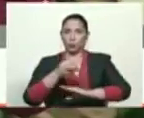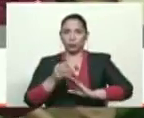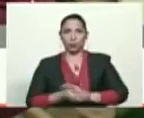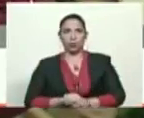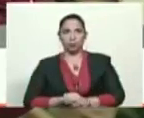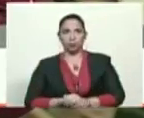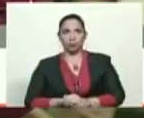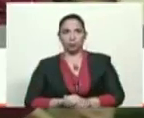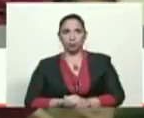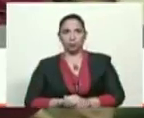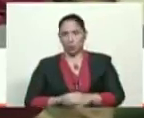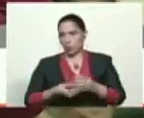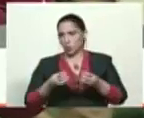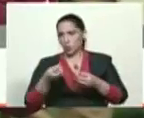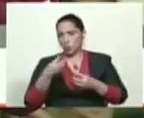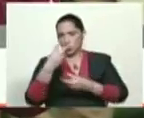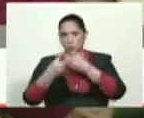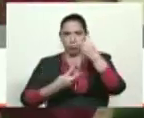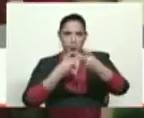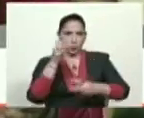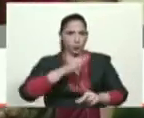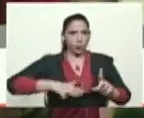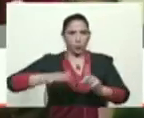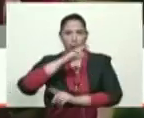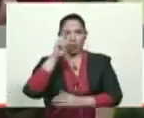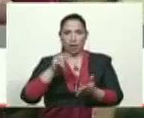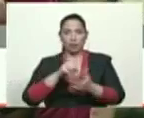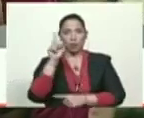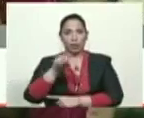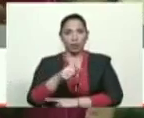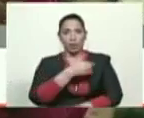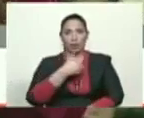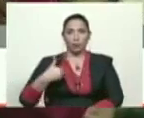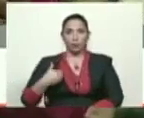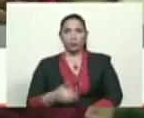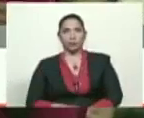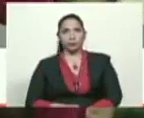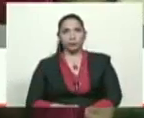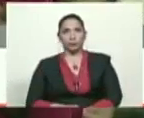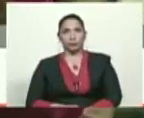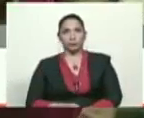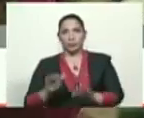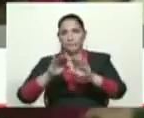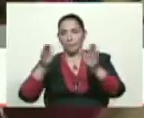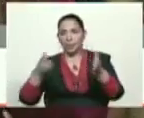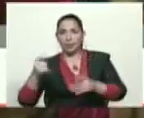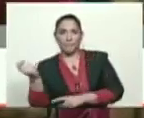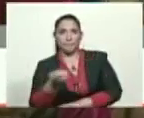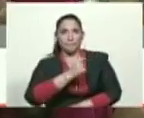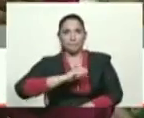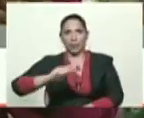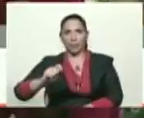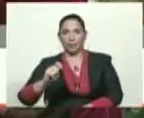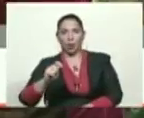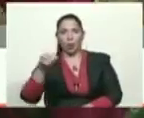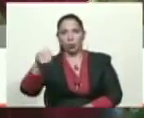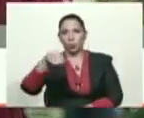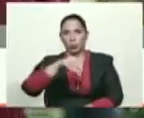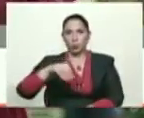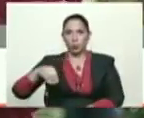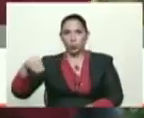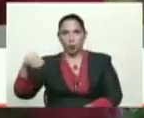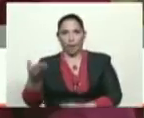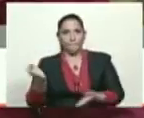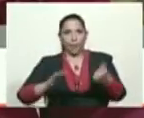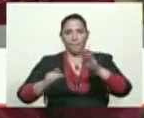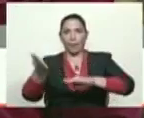a todo el territorio nacional y nosotros también tenemos presidente mesas de ping pong de ajedrez y de dominó yo